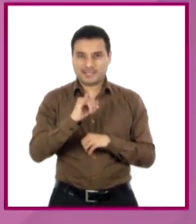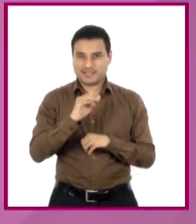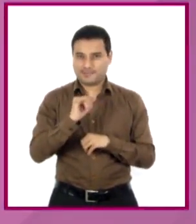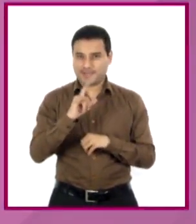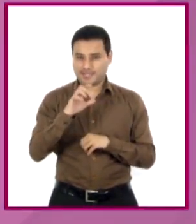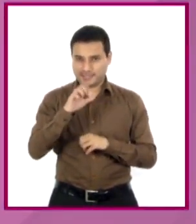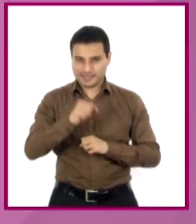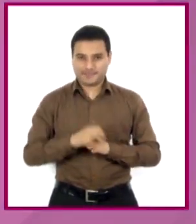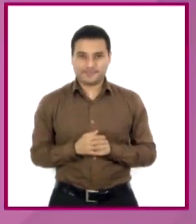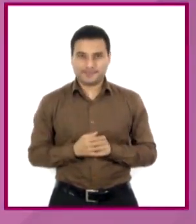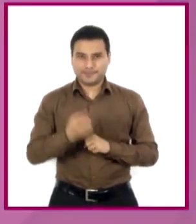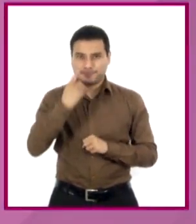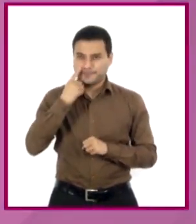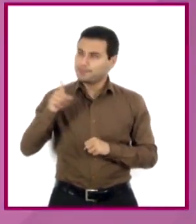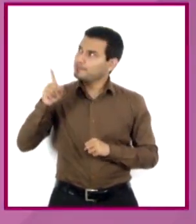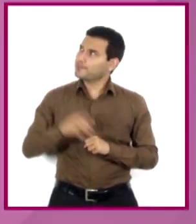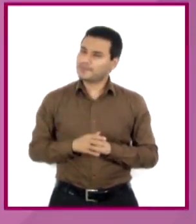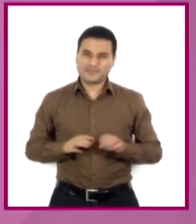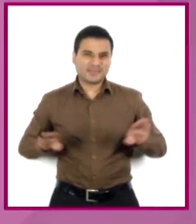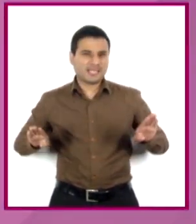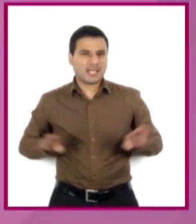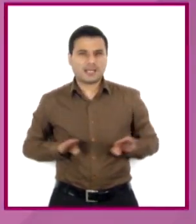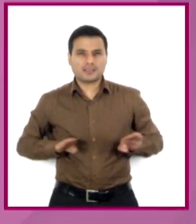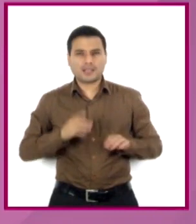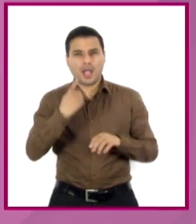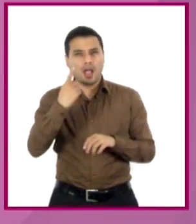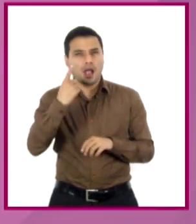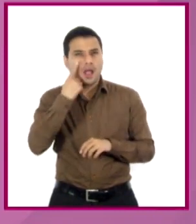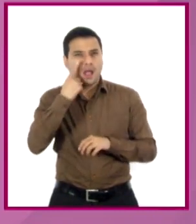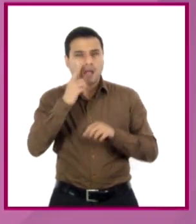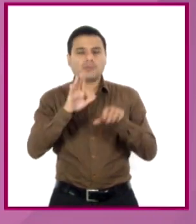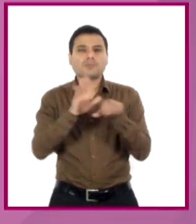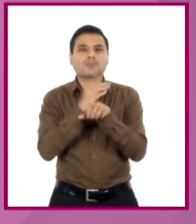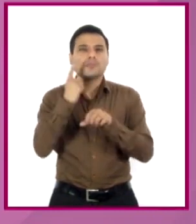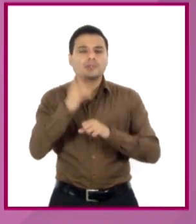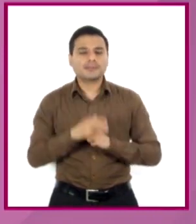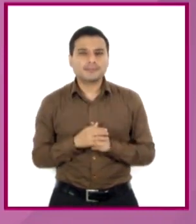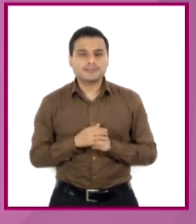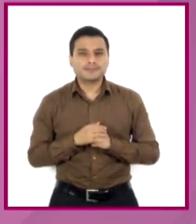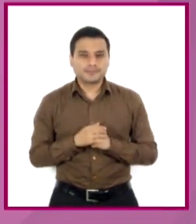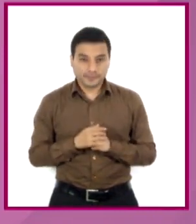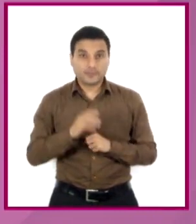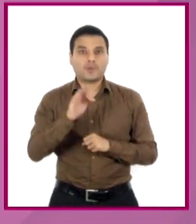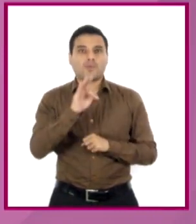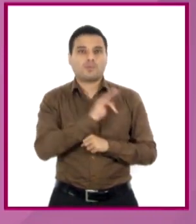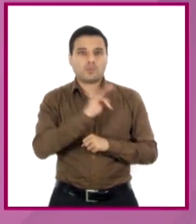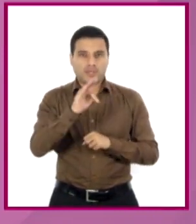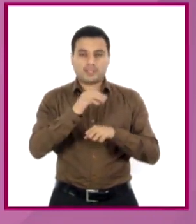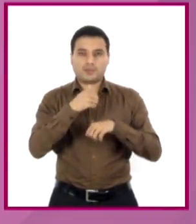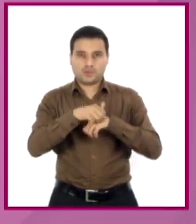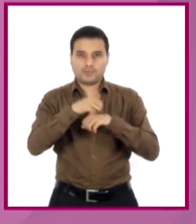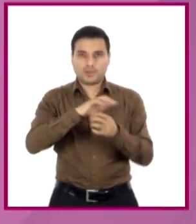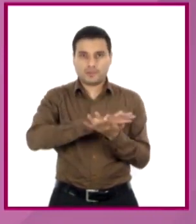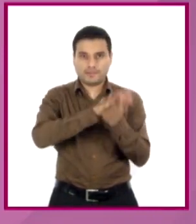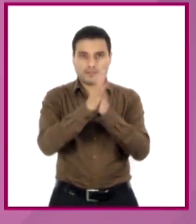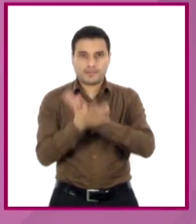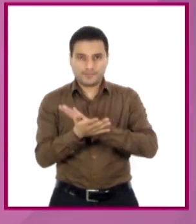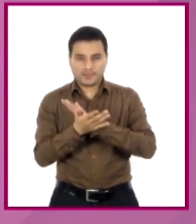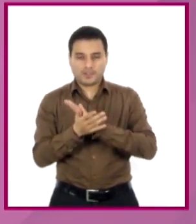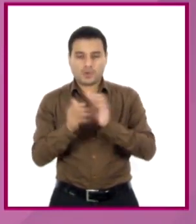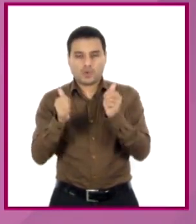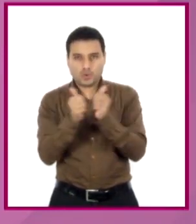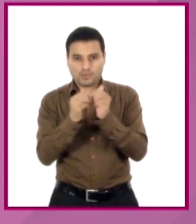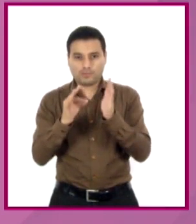principal cualidad de este tipo de fracciones y lo que les da su nombre es que pueden convertirse en números decimales. En